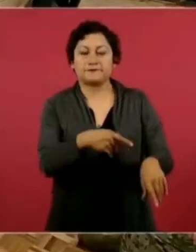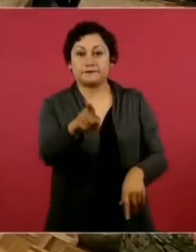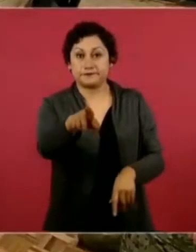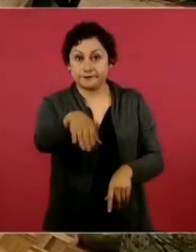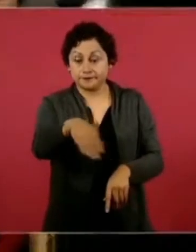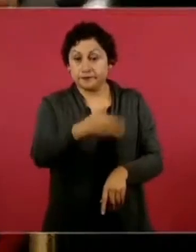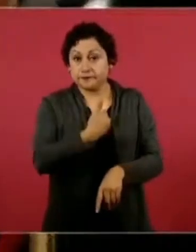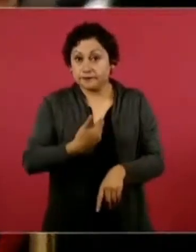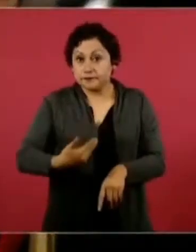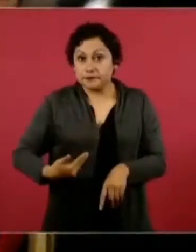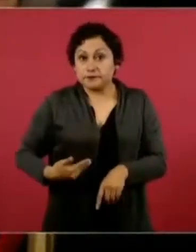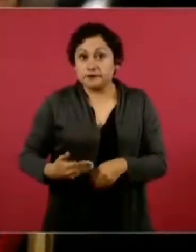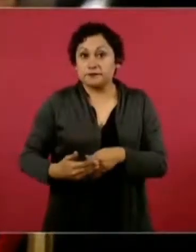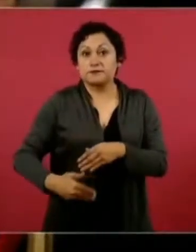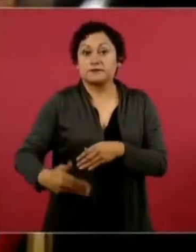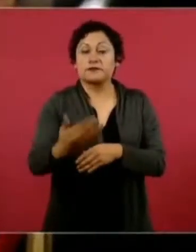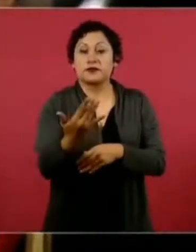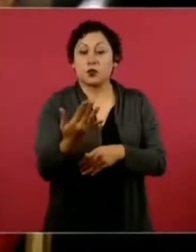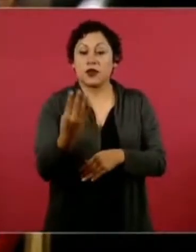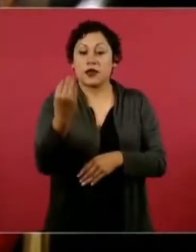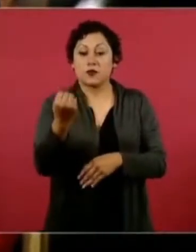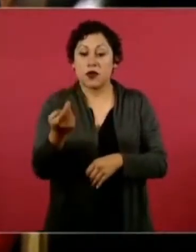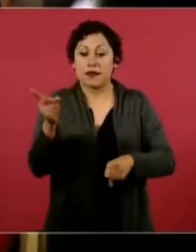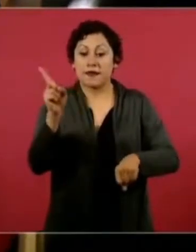días para que concluya su mandato.